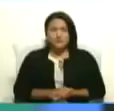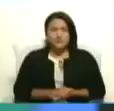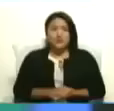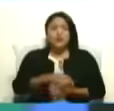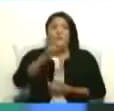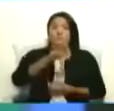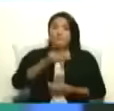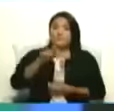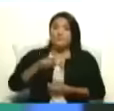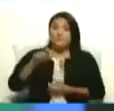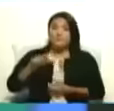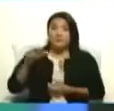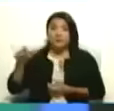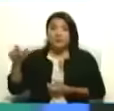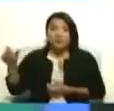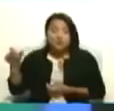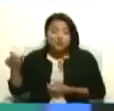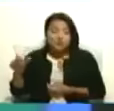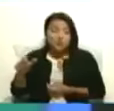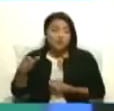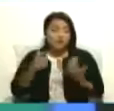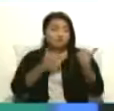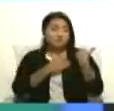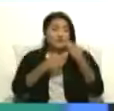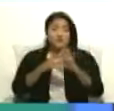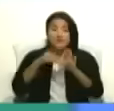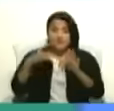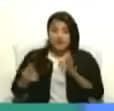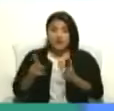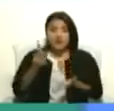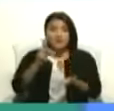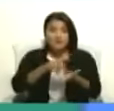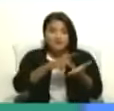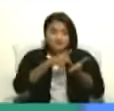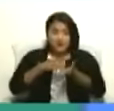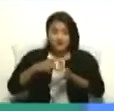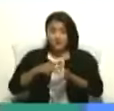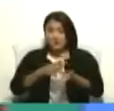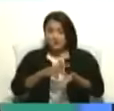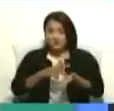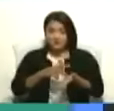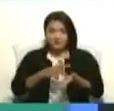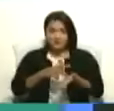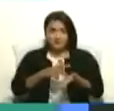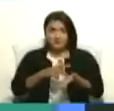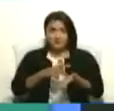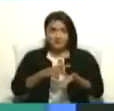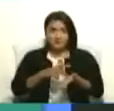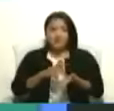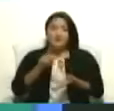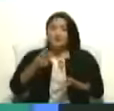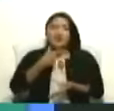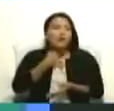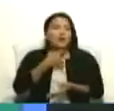en ejercicio de su soberanía eso es lo que no le gusta a las castas de la oligarquía de